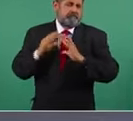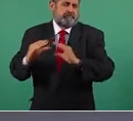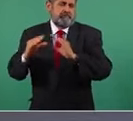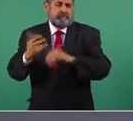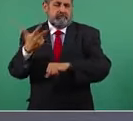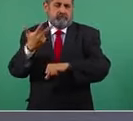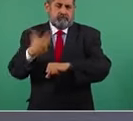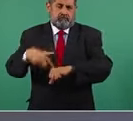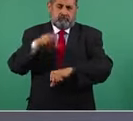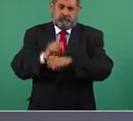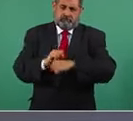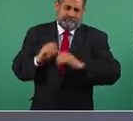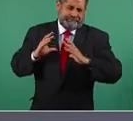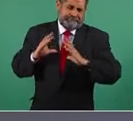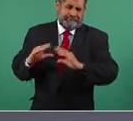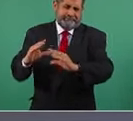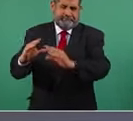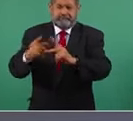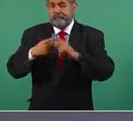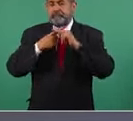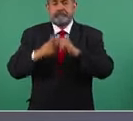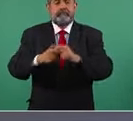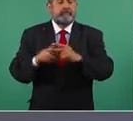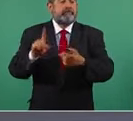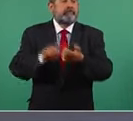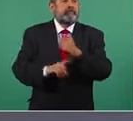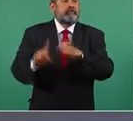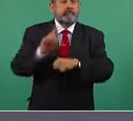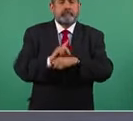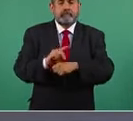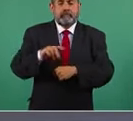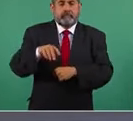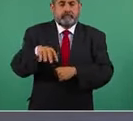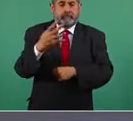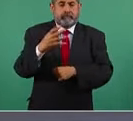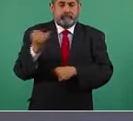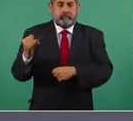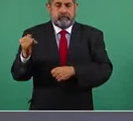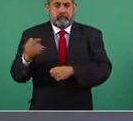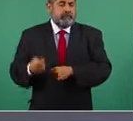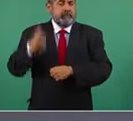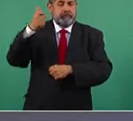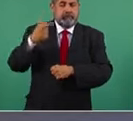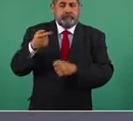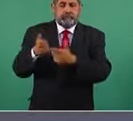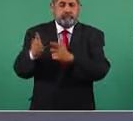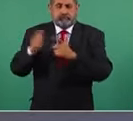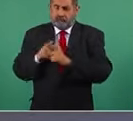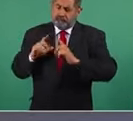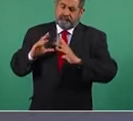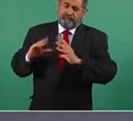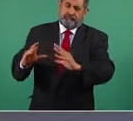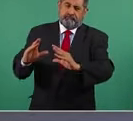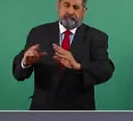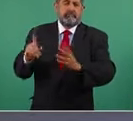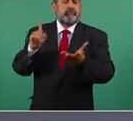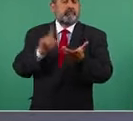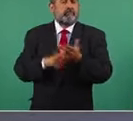y iniciamos el 14 de junio este primer escalón de adiestramiento de veteranos